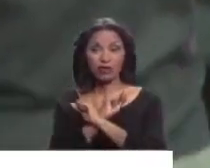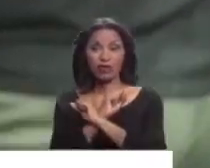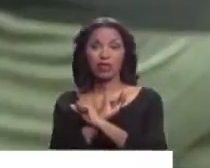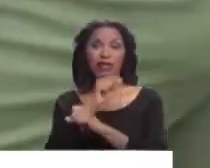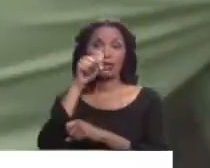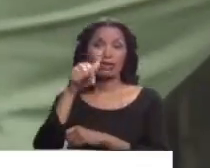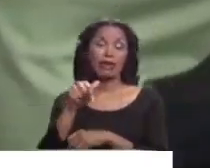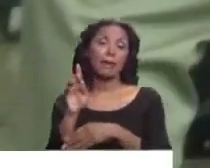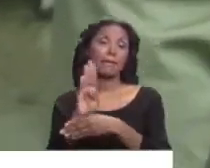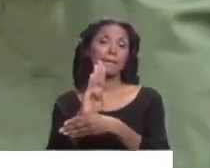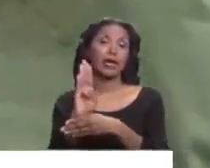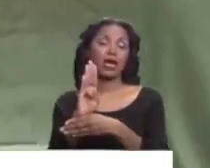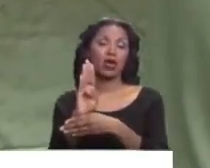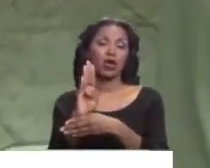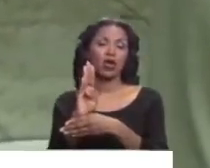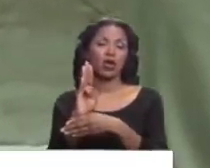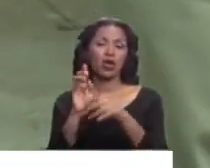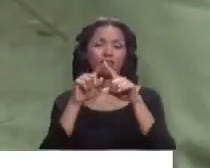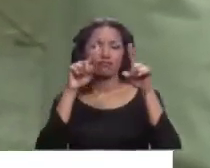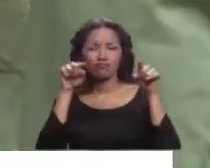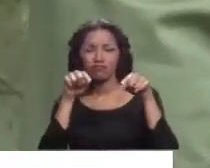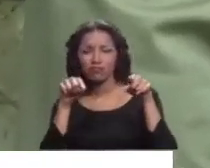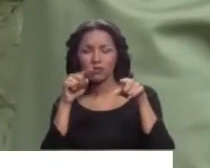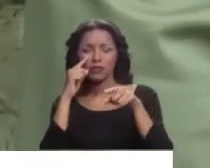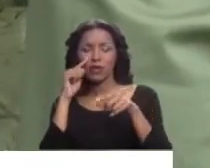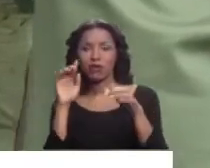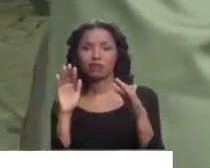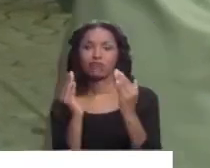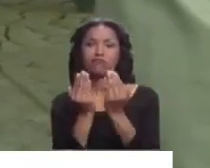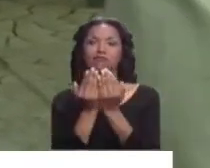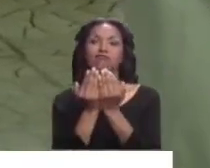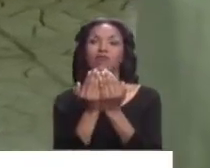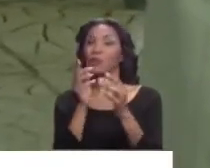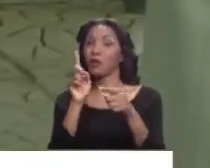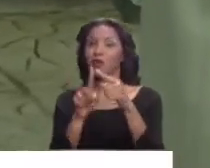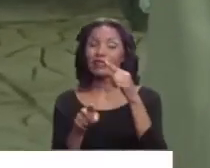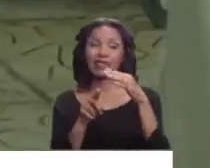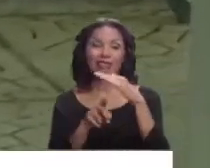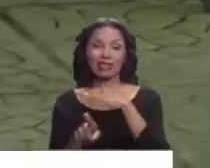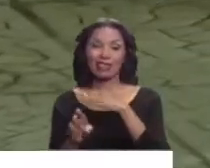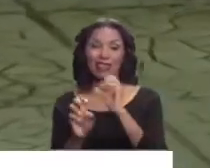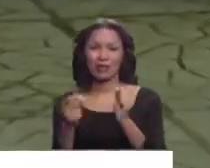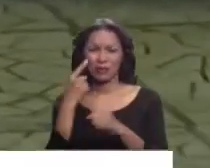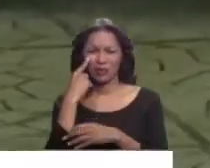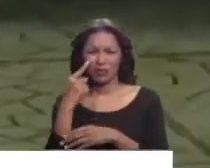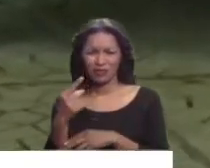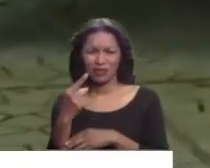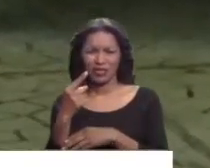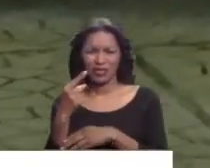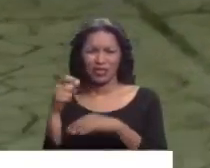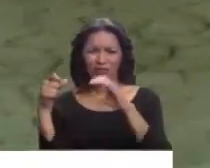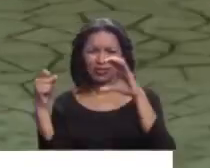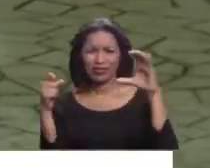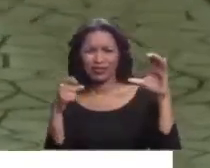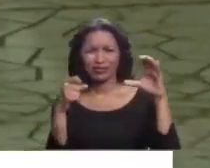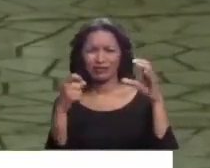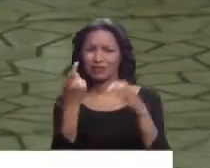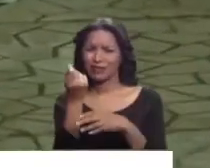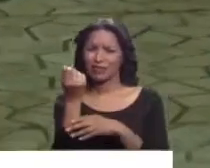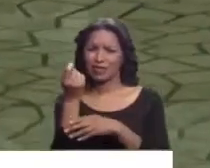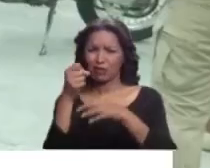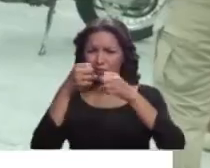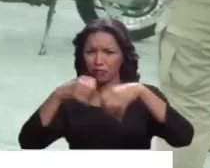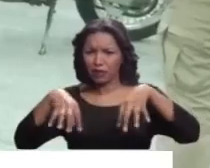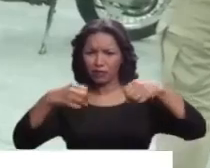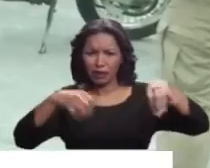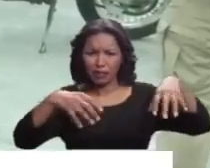banco pudo haber dejado encerrado a estos delincuentes, quien, como muestran las imágenes de Ricky Deago, muestran una de las puertas